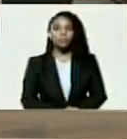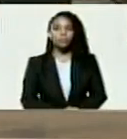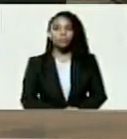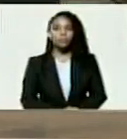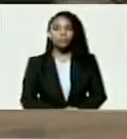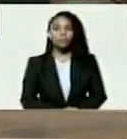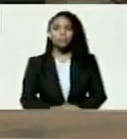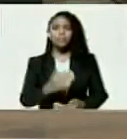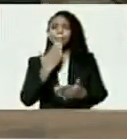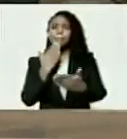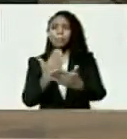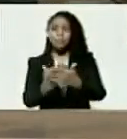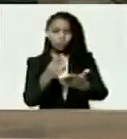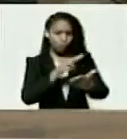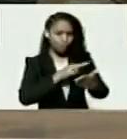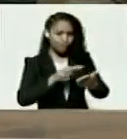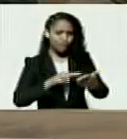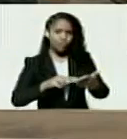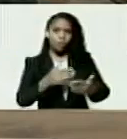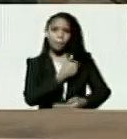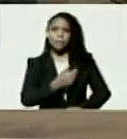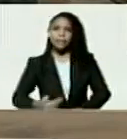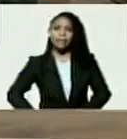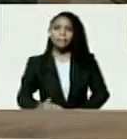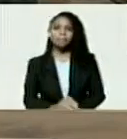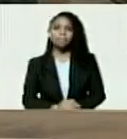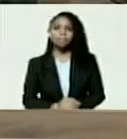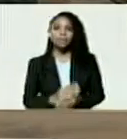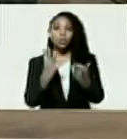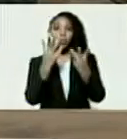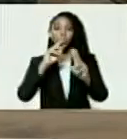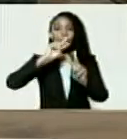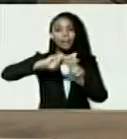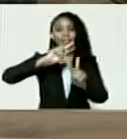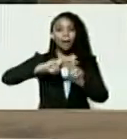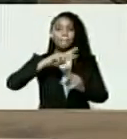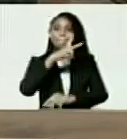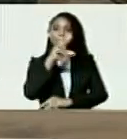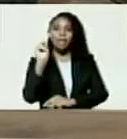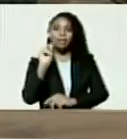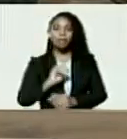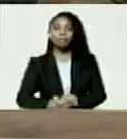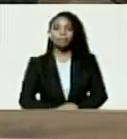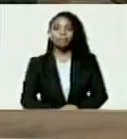Con su permiso leo, presidente. Numeral 20.